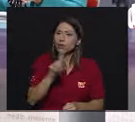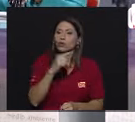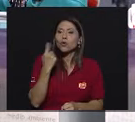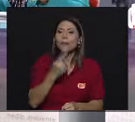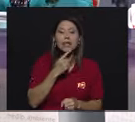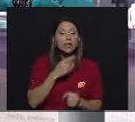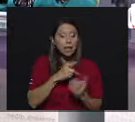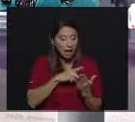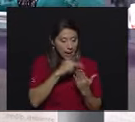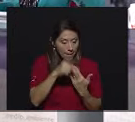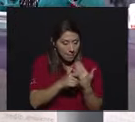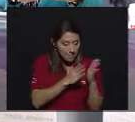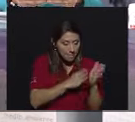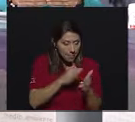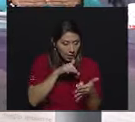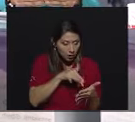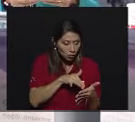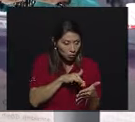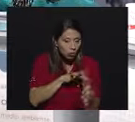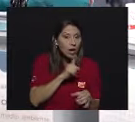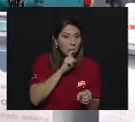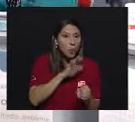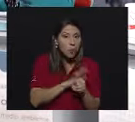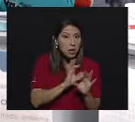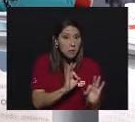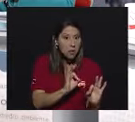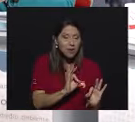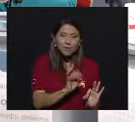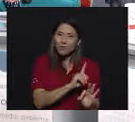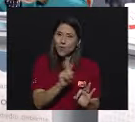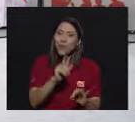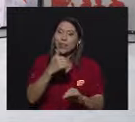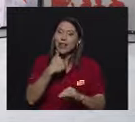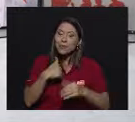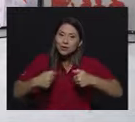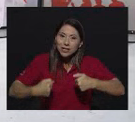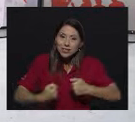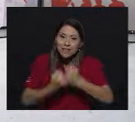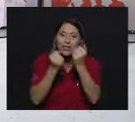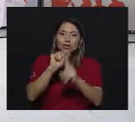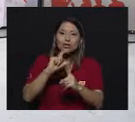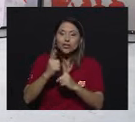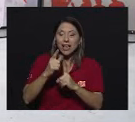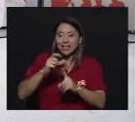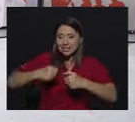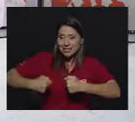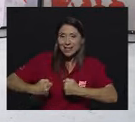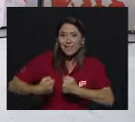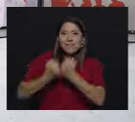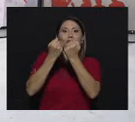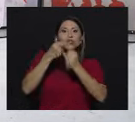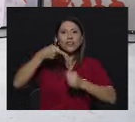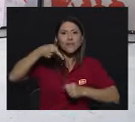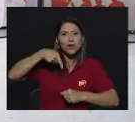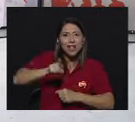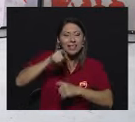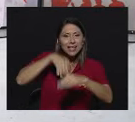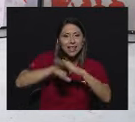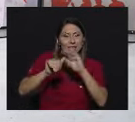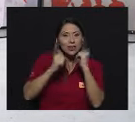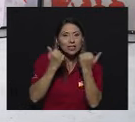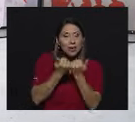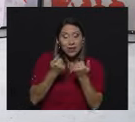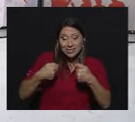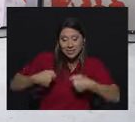más allá de cumplir con un plan de estudios. Tenemos desafíos sociales, tenemos desafíos de violencias en las aulas, tenemos desafíos de